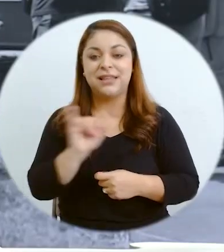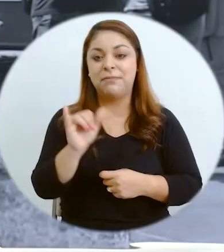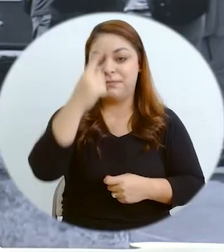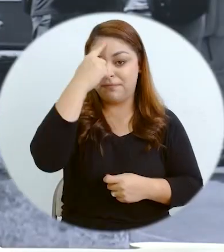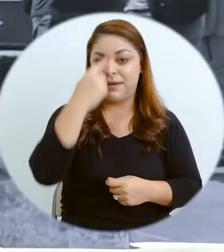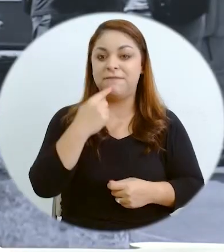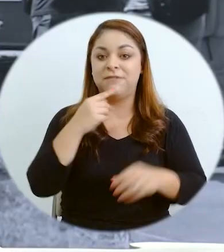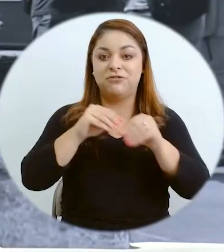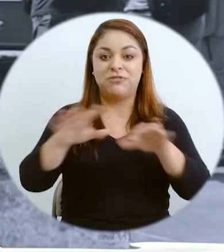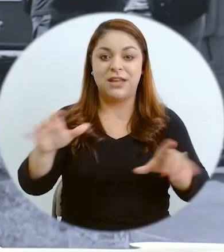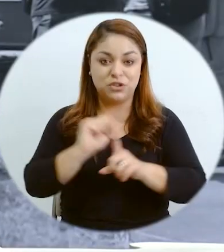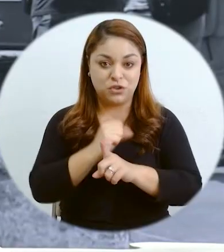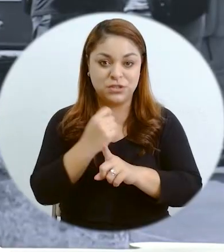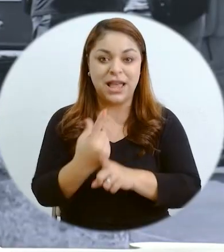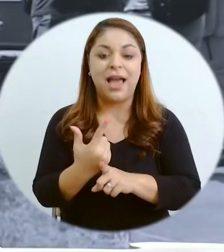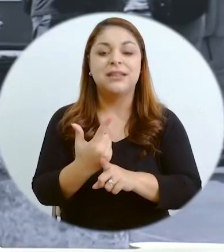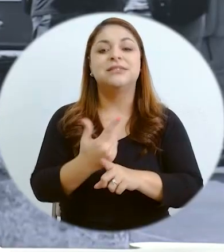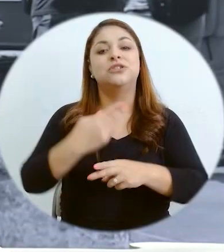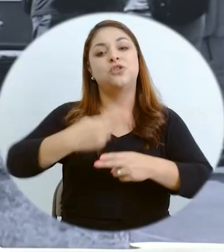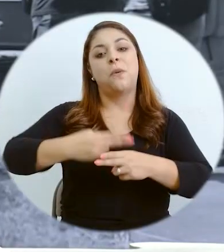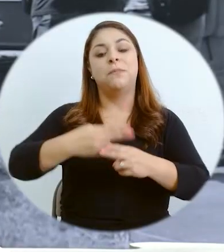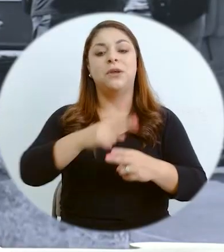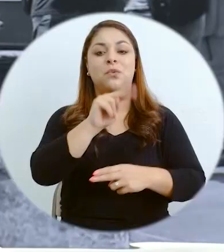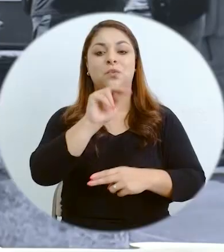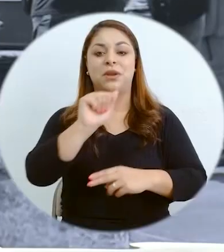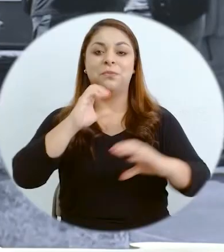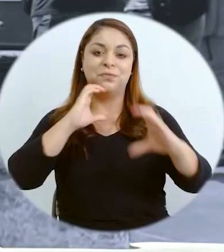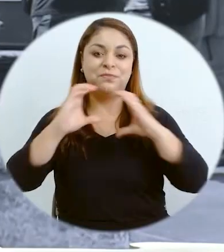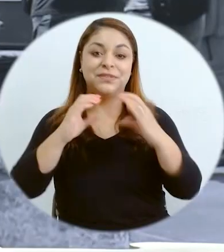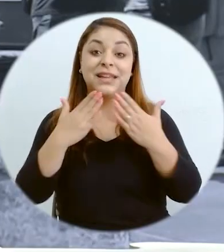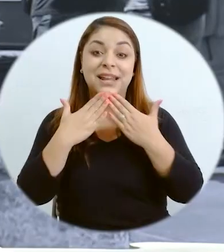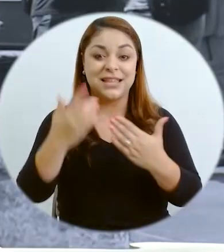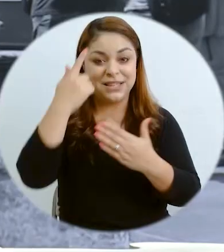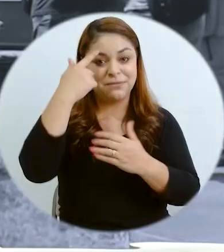www.unacomunica.una.ac.cr y también en nuestros perfiles en redes sociales bajo el nombre de Una